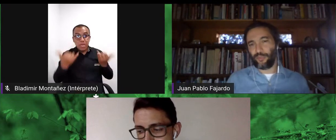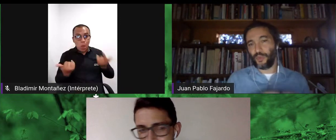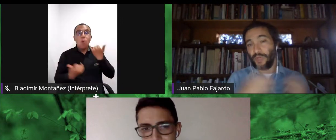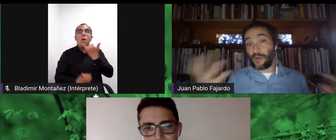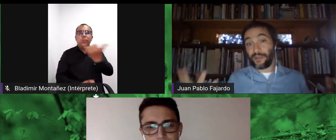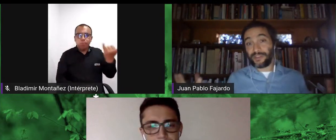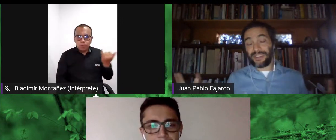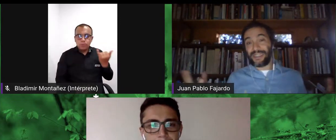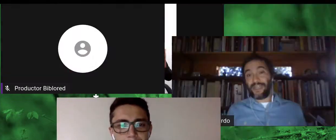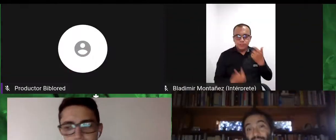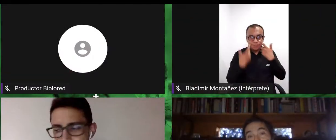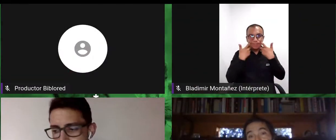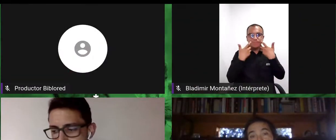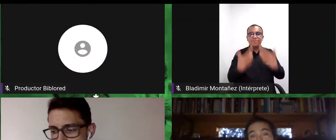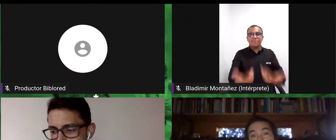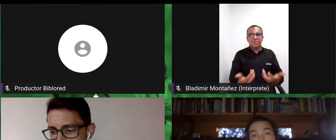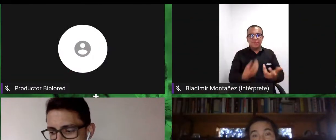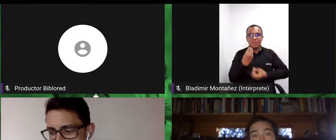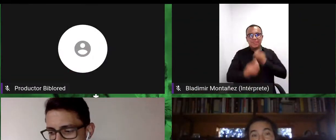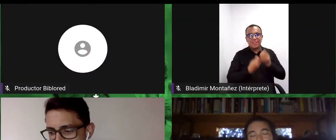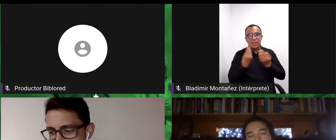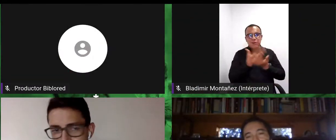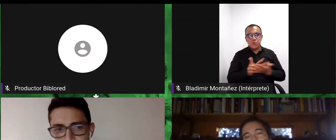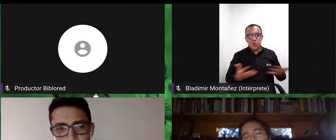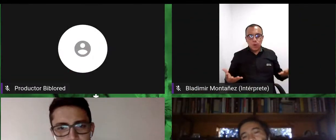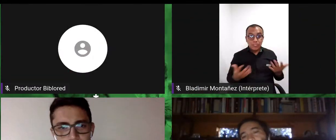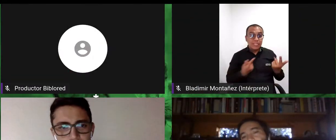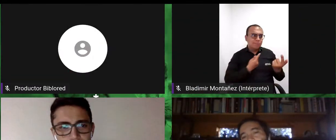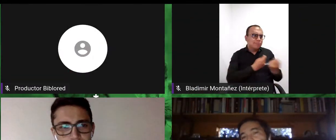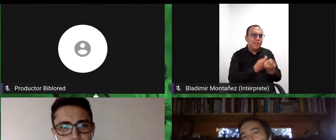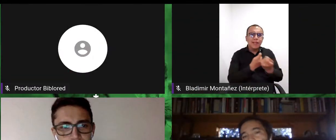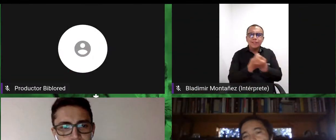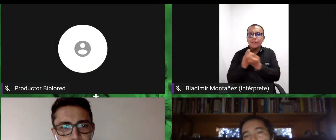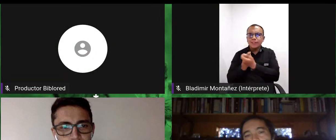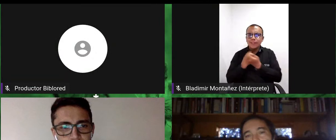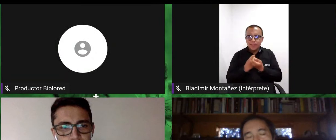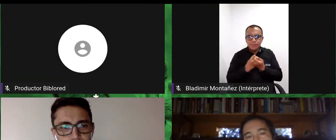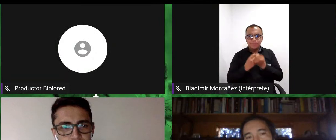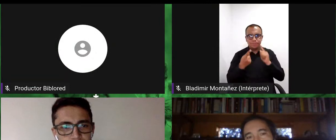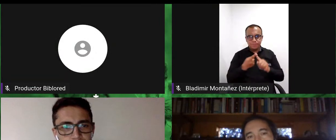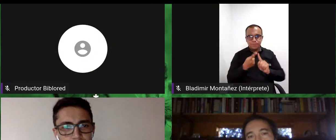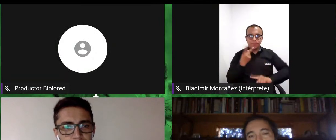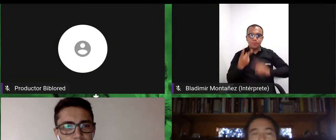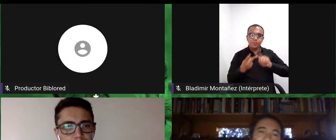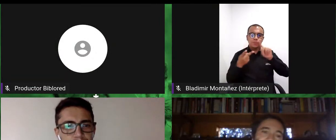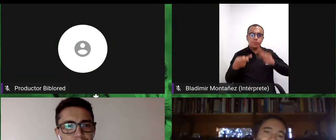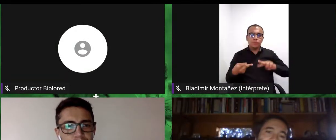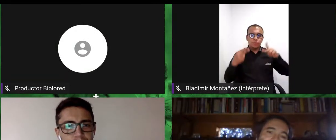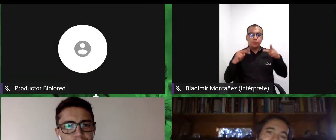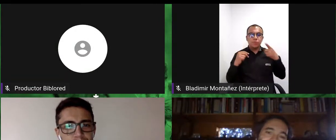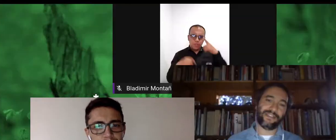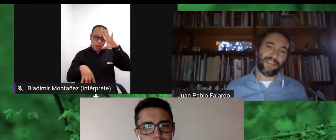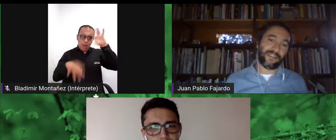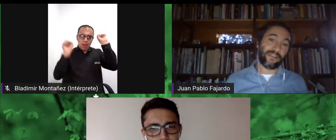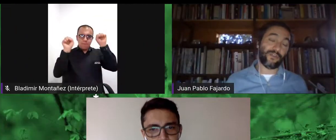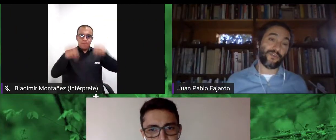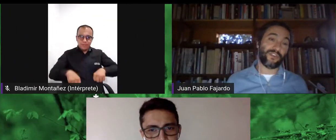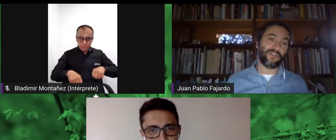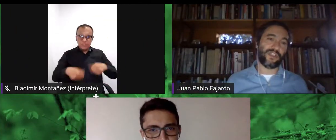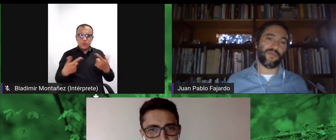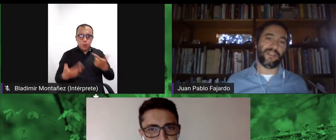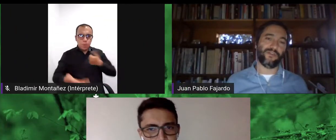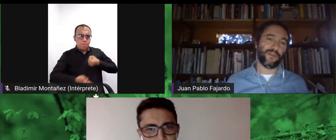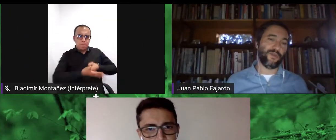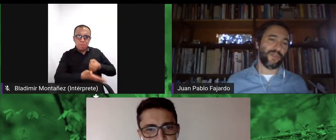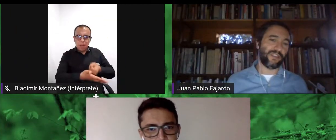¿no? Por un lado es increíble que esas cosas estén tan cerca, y por el otro lado es como la capacidad, la resiliencia de todos